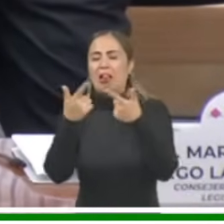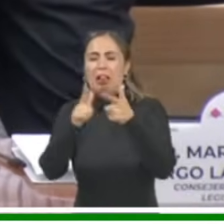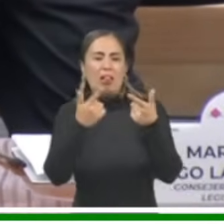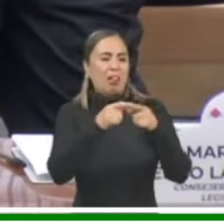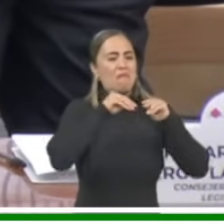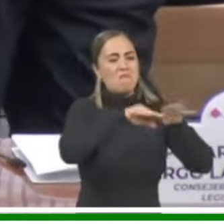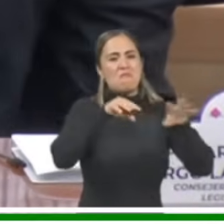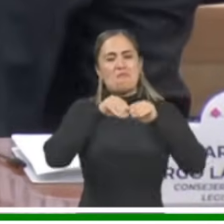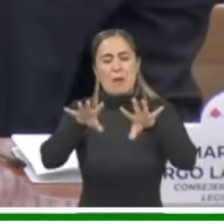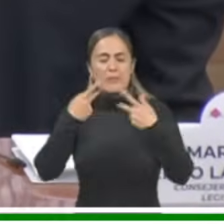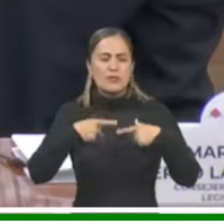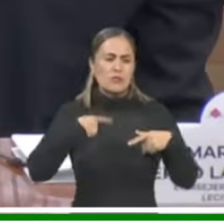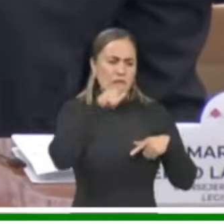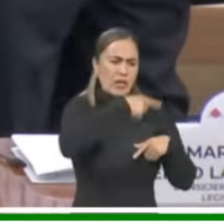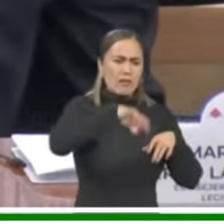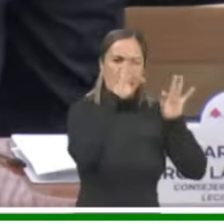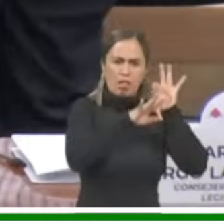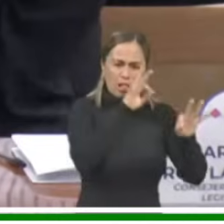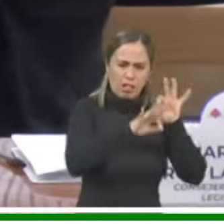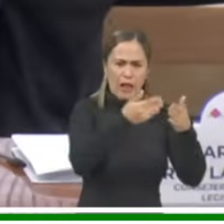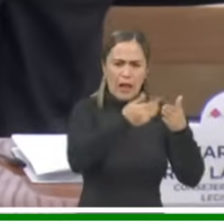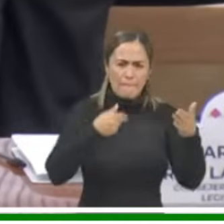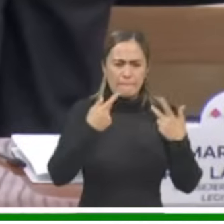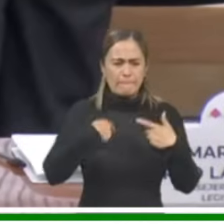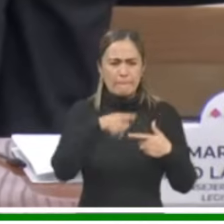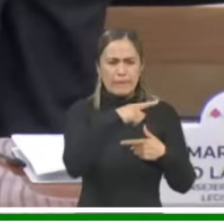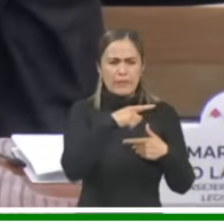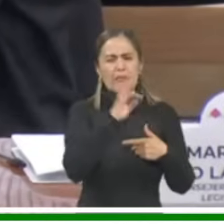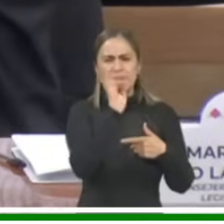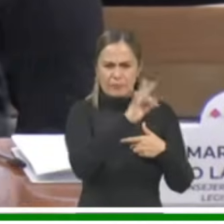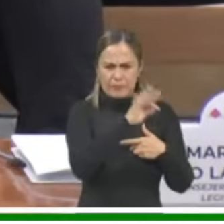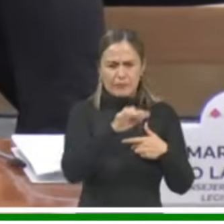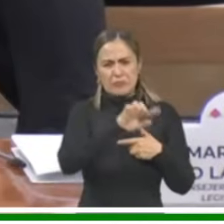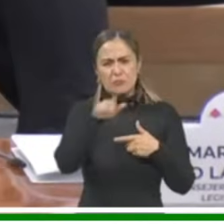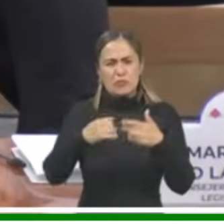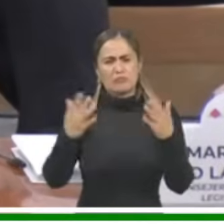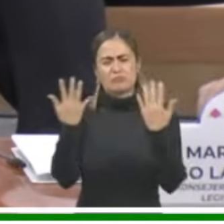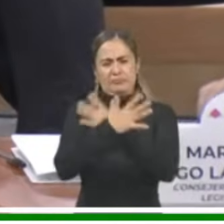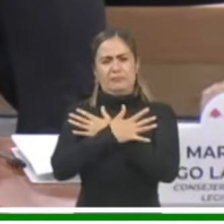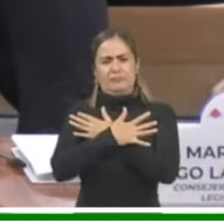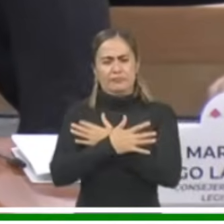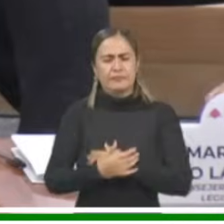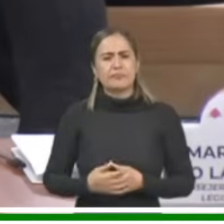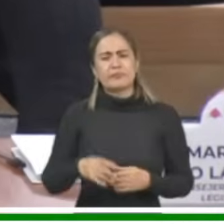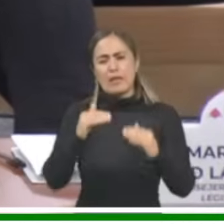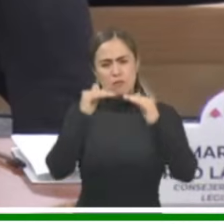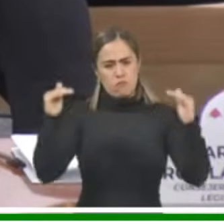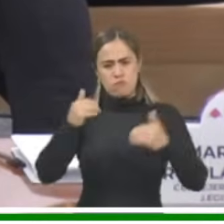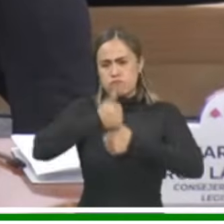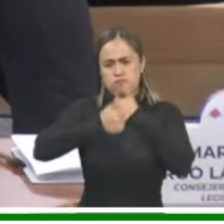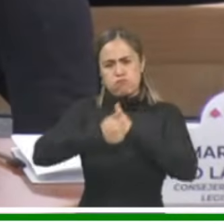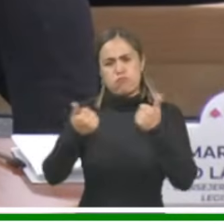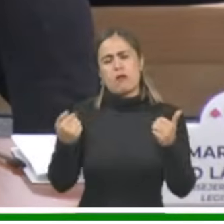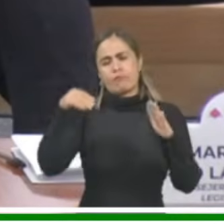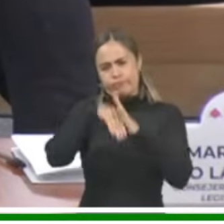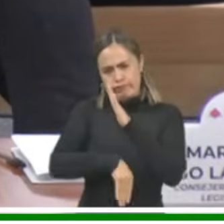puede influir en el voto libre e informado de la ciudadanía, así como la afectación directa al principio de la equidad en la contienda. Es